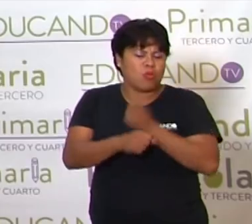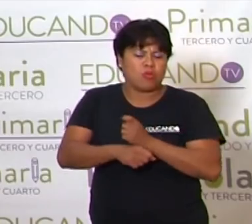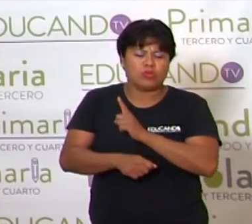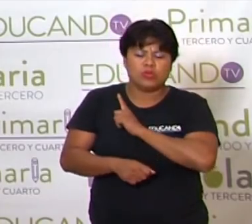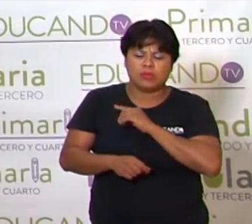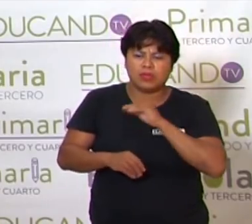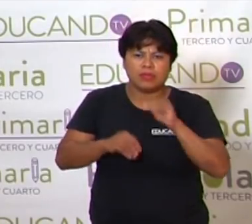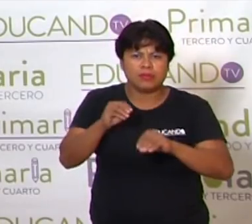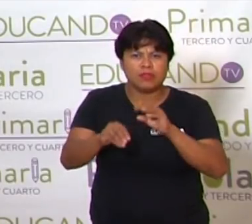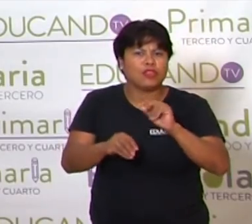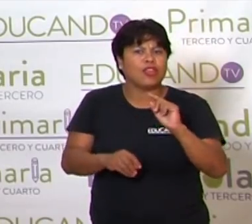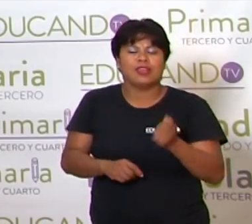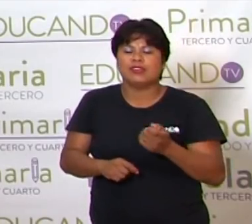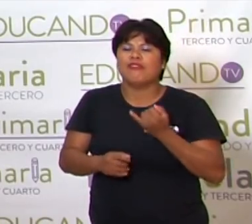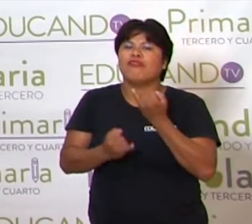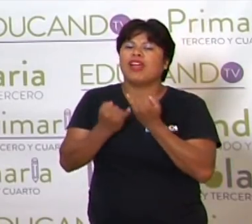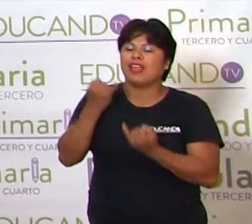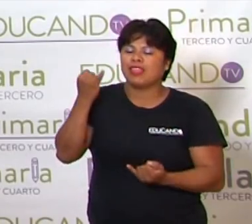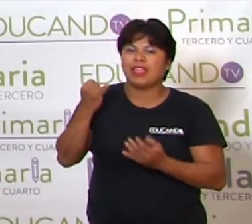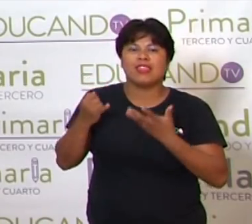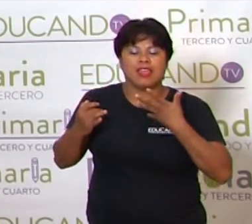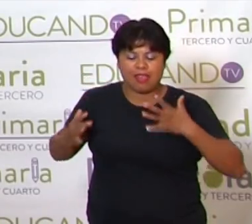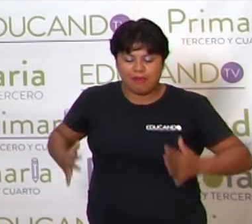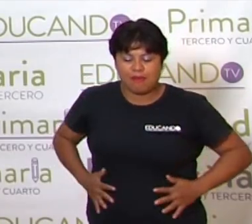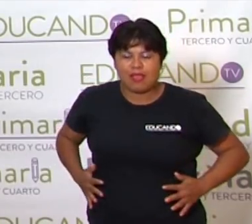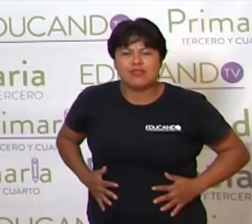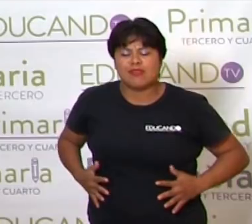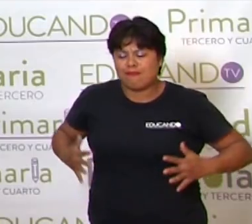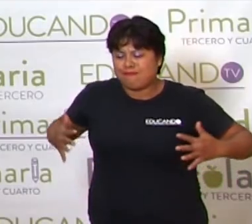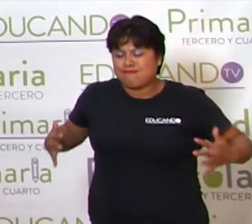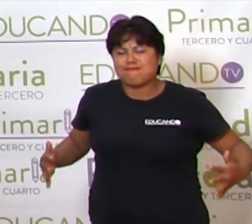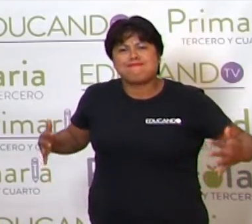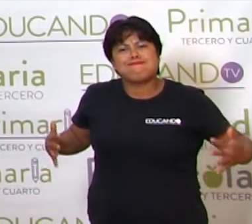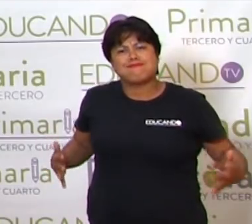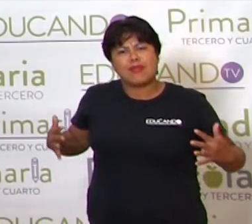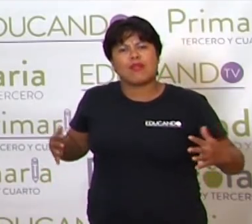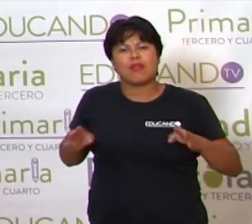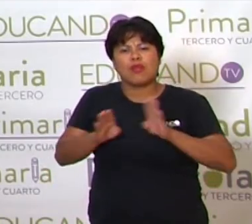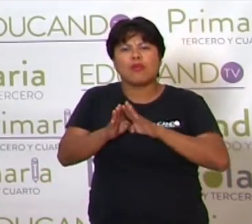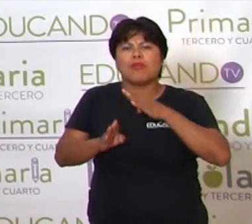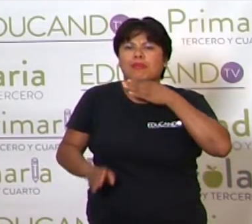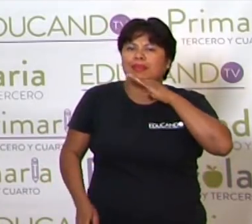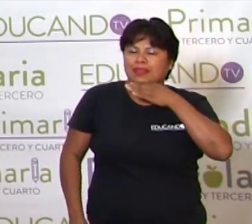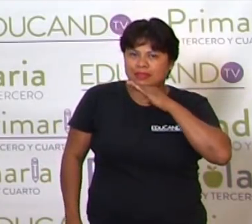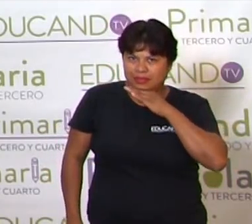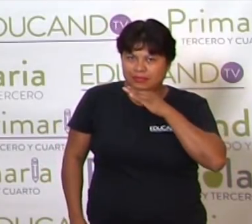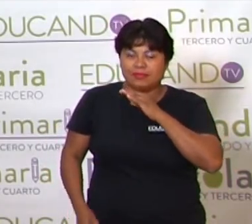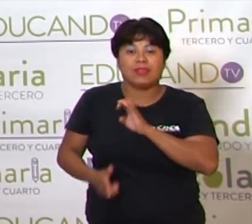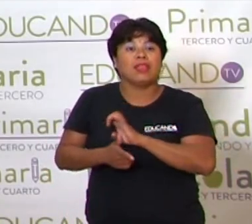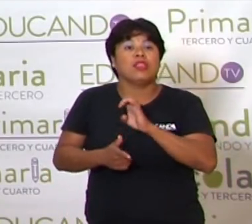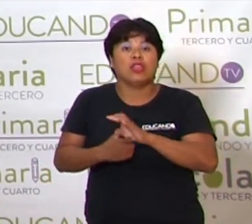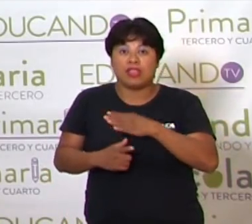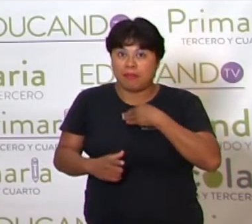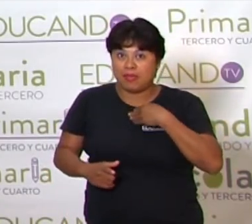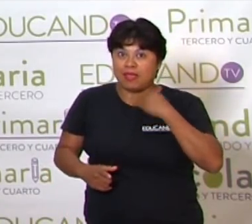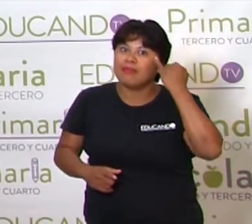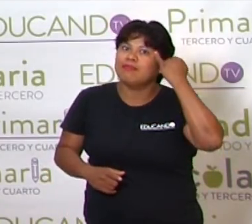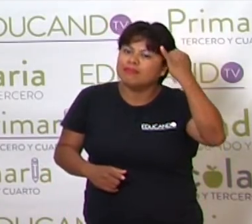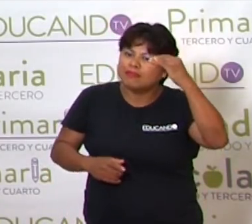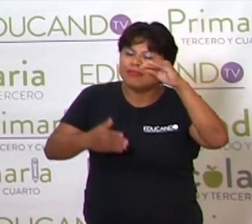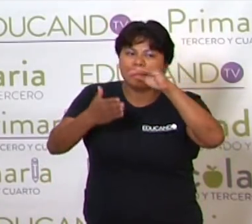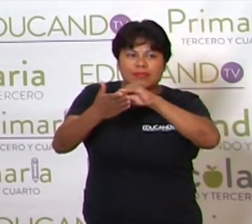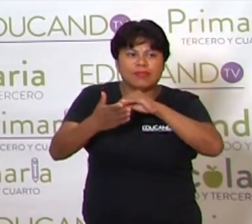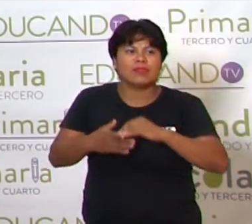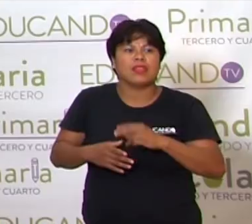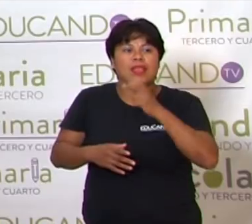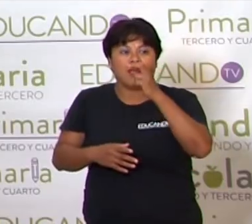y no era flaquita, tenía la panza muy gorda como el maíz. Entonces a mí se me ocurre que